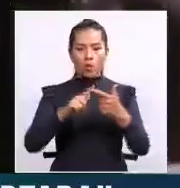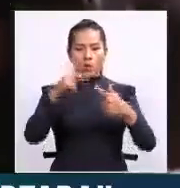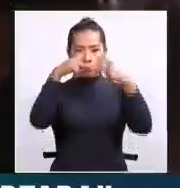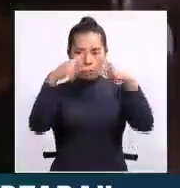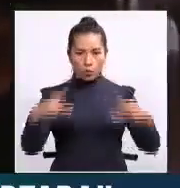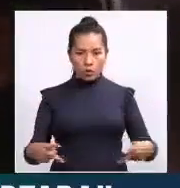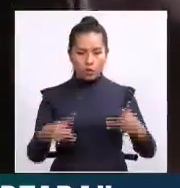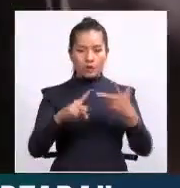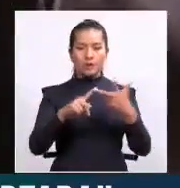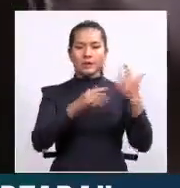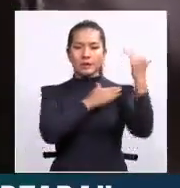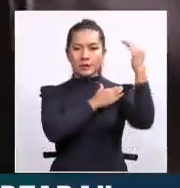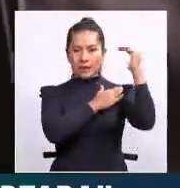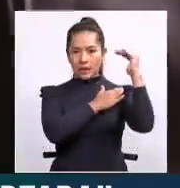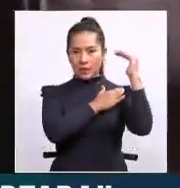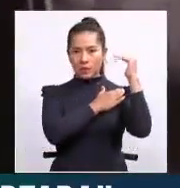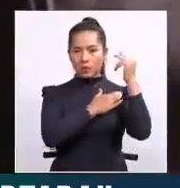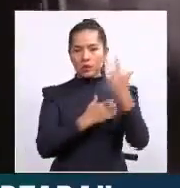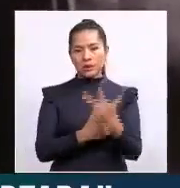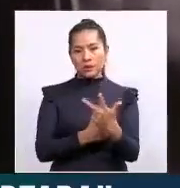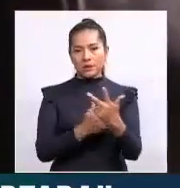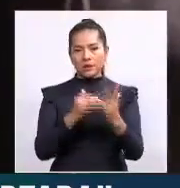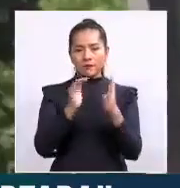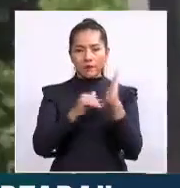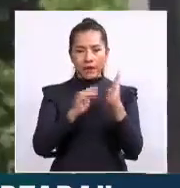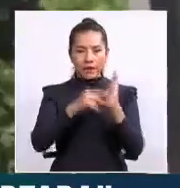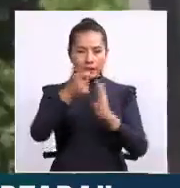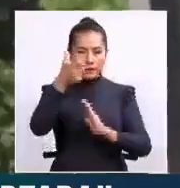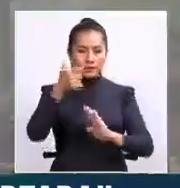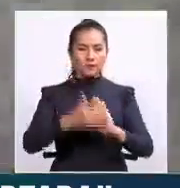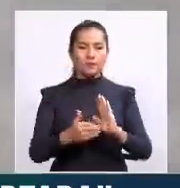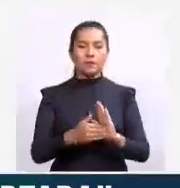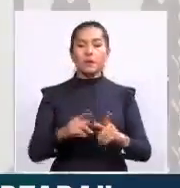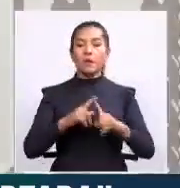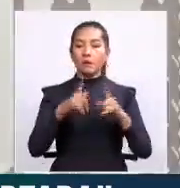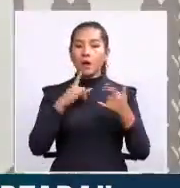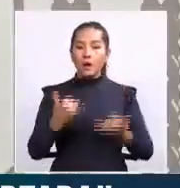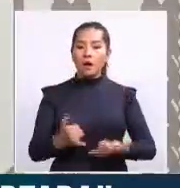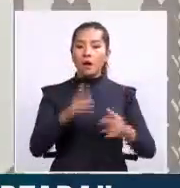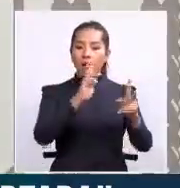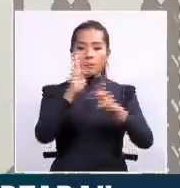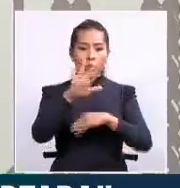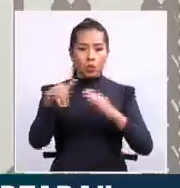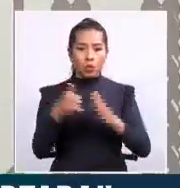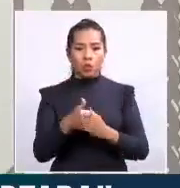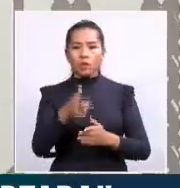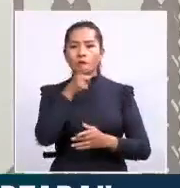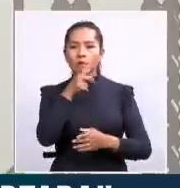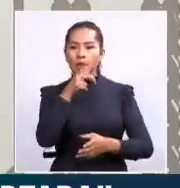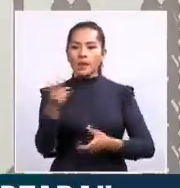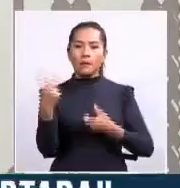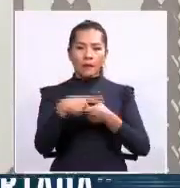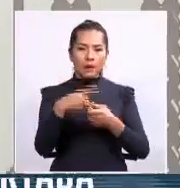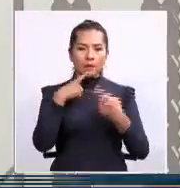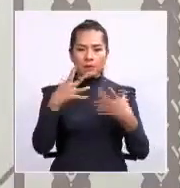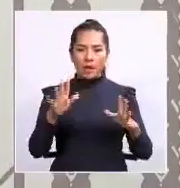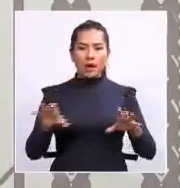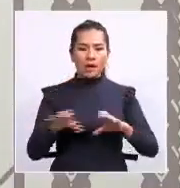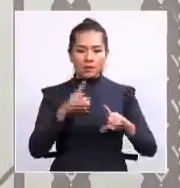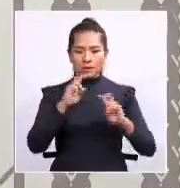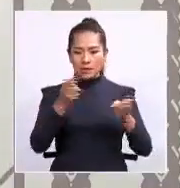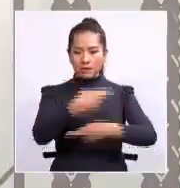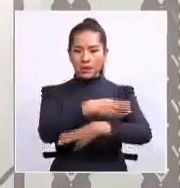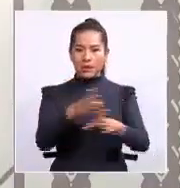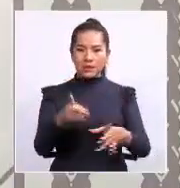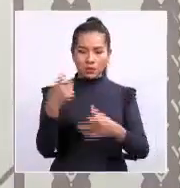Cruz. Por eso pedimos a todos los actores que están vinculados con el acceso y la tenencia de la tierra.